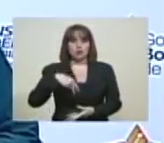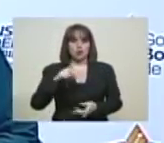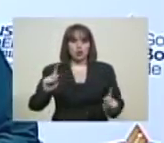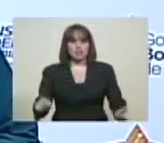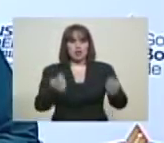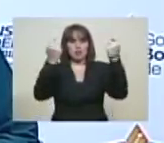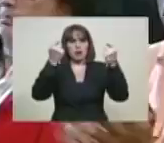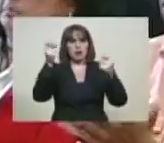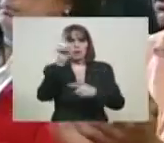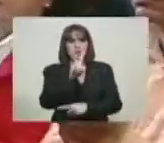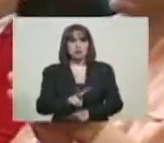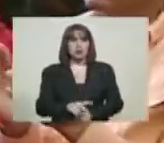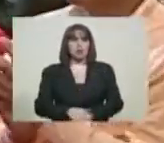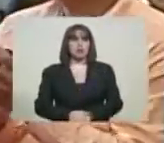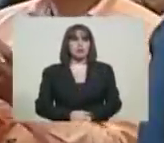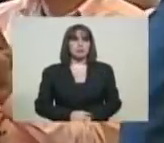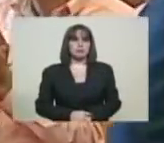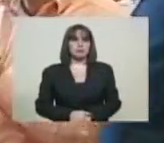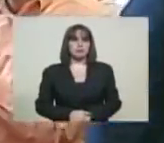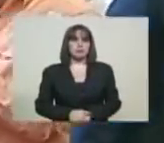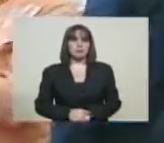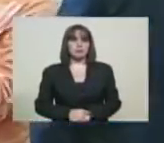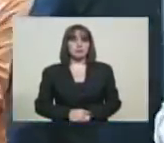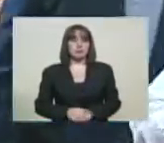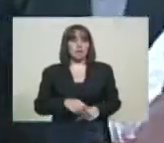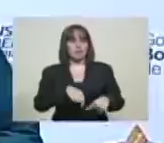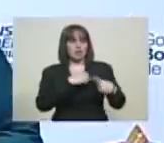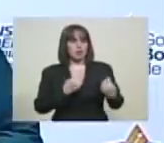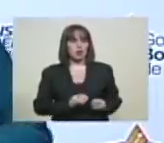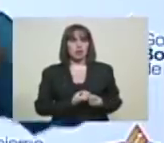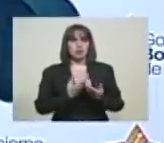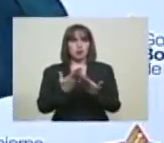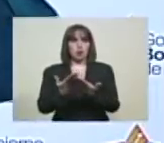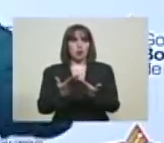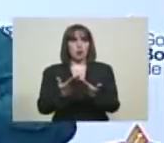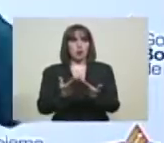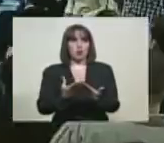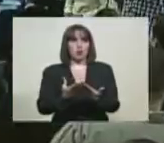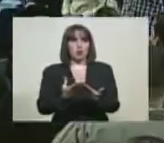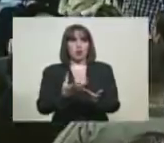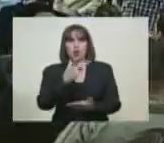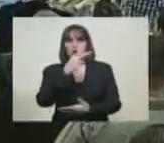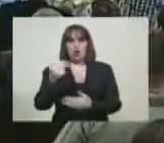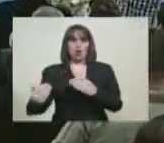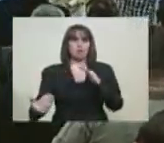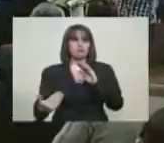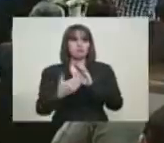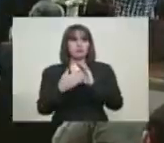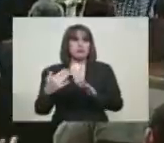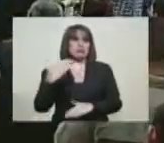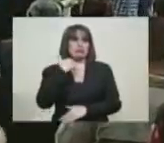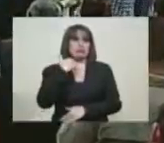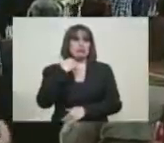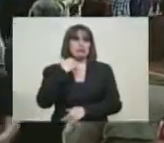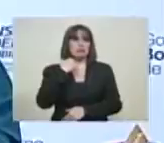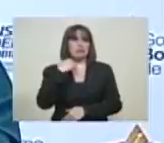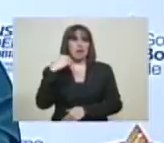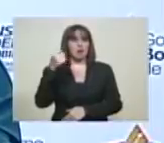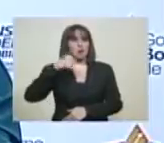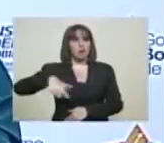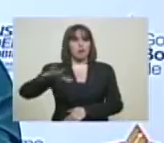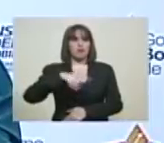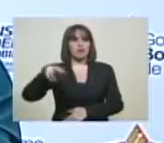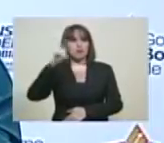de venezuela y la liga de mi corazón no le podemos fallar al pueblo de venezuela muchas